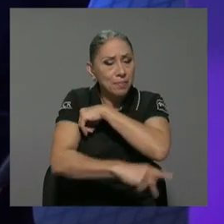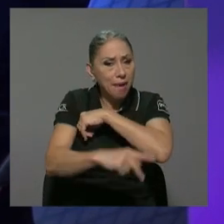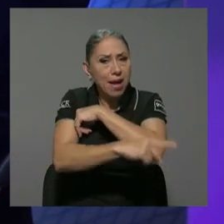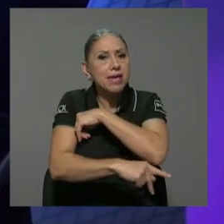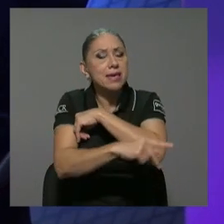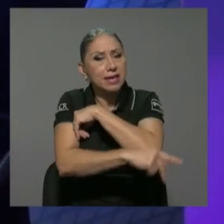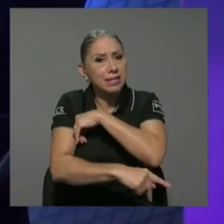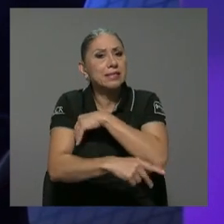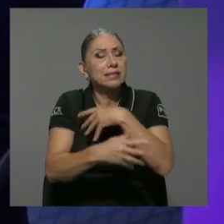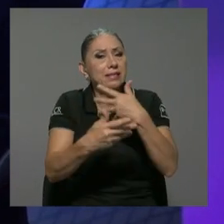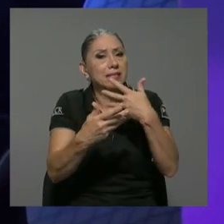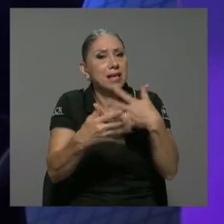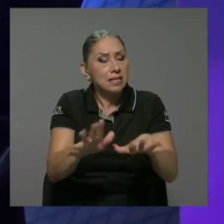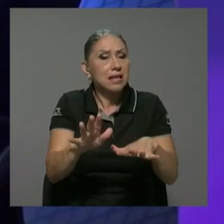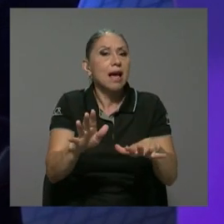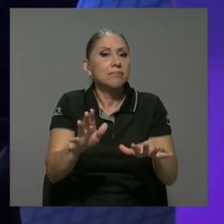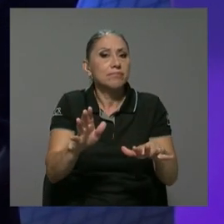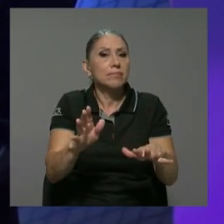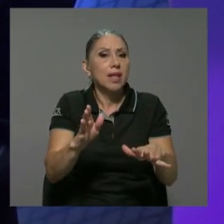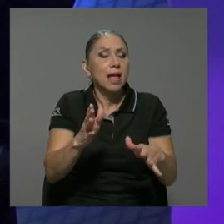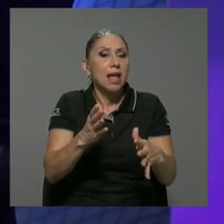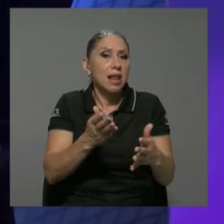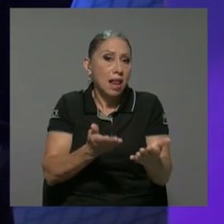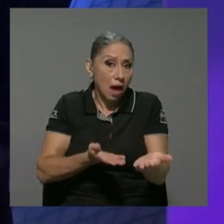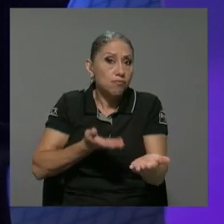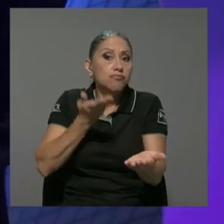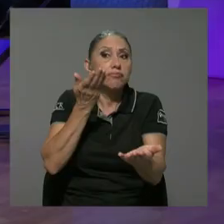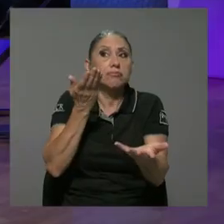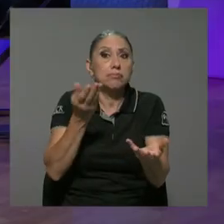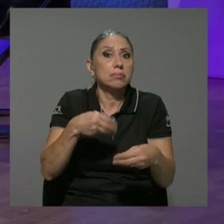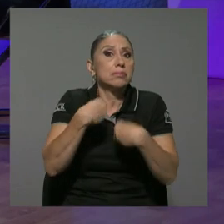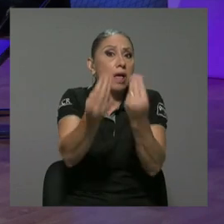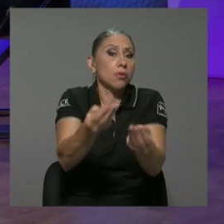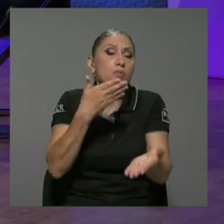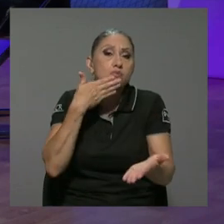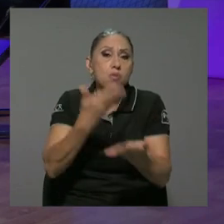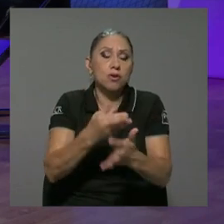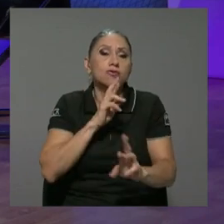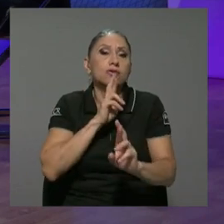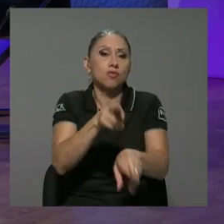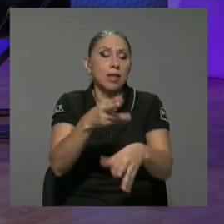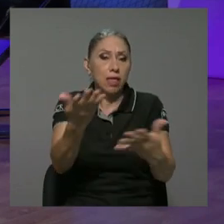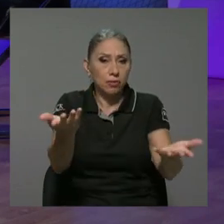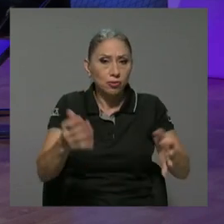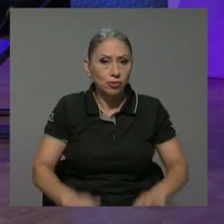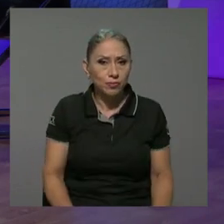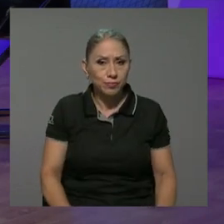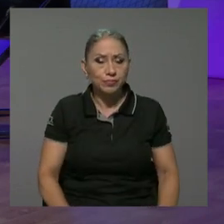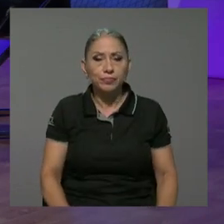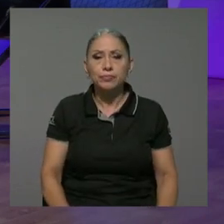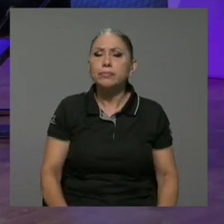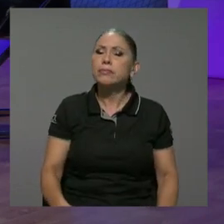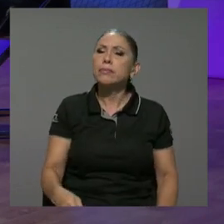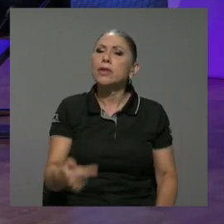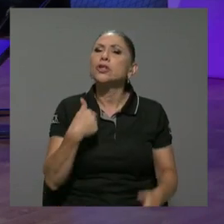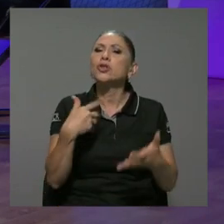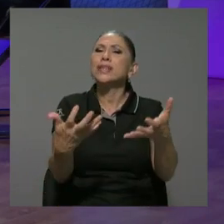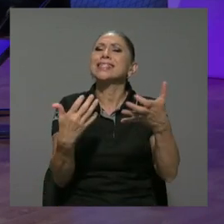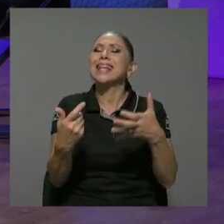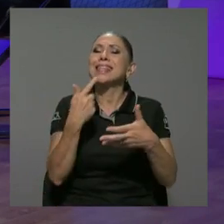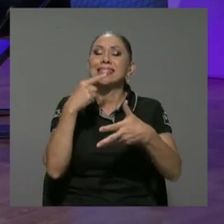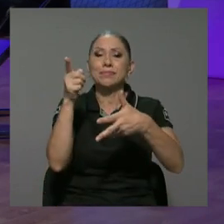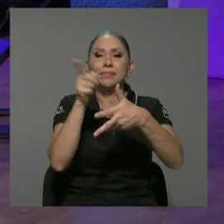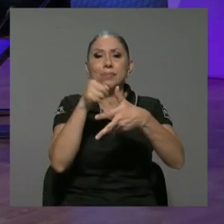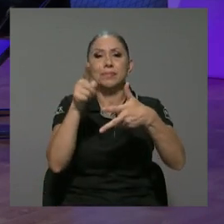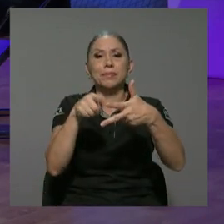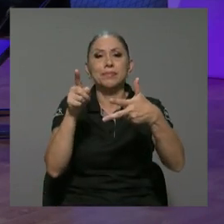le ha planteado varios buenos resultados en su desarrollo, ¿no? Yo quisiera señalar tres elementos que me